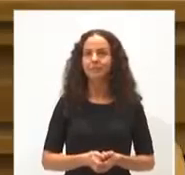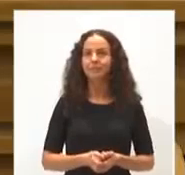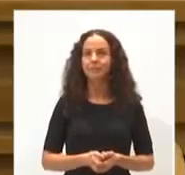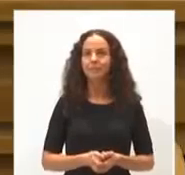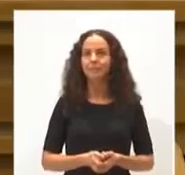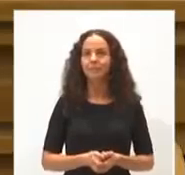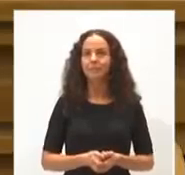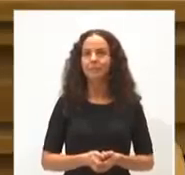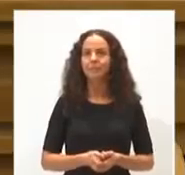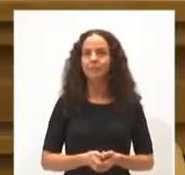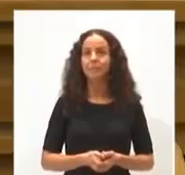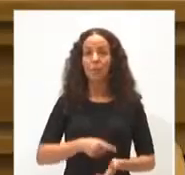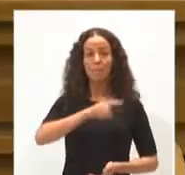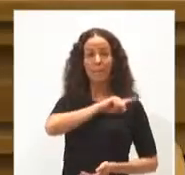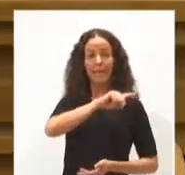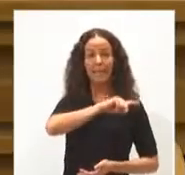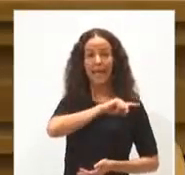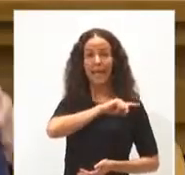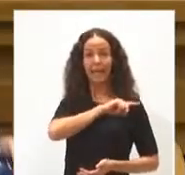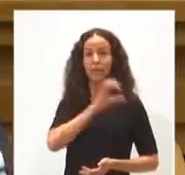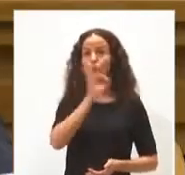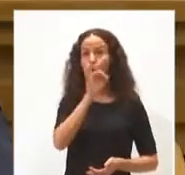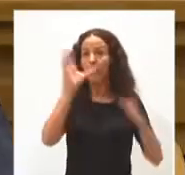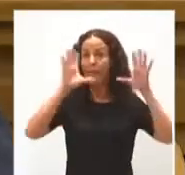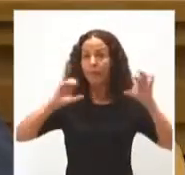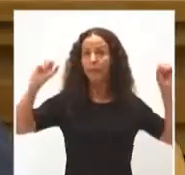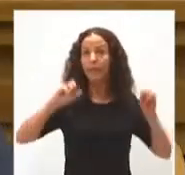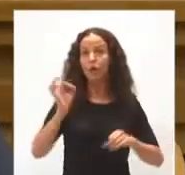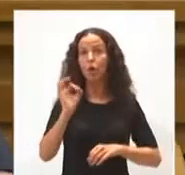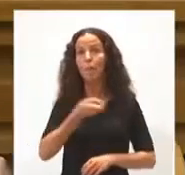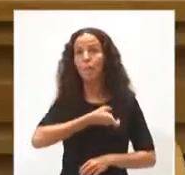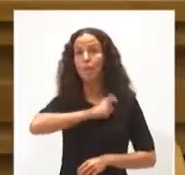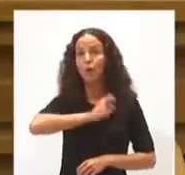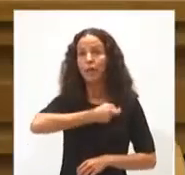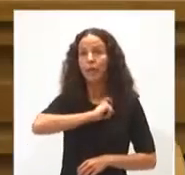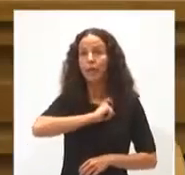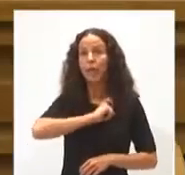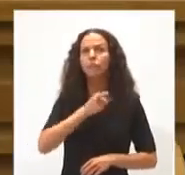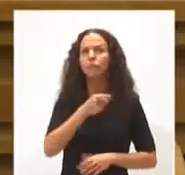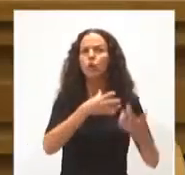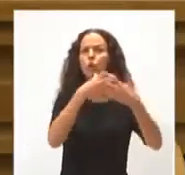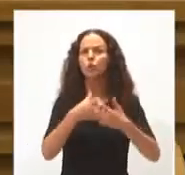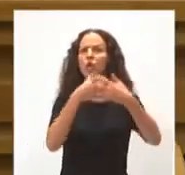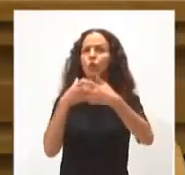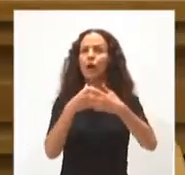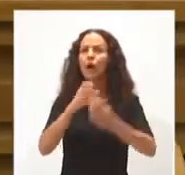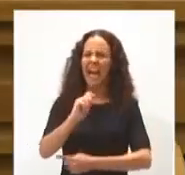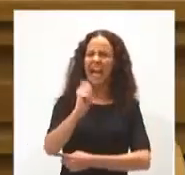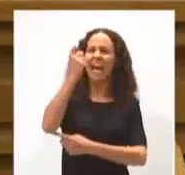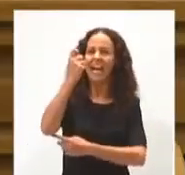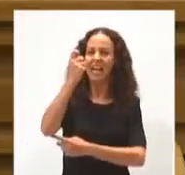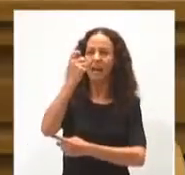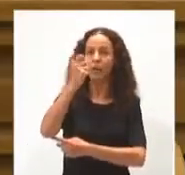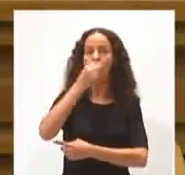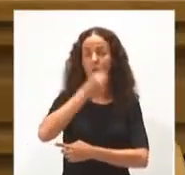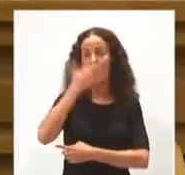tanto de los mandos militares como de las fuerzas del orden que nos pueden acompañar ganan ganan batallas ojalá que no tuvieran que